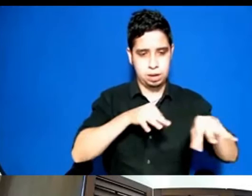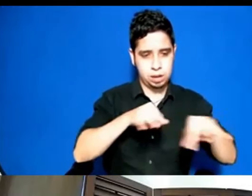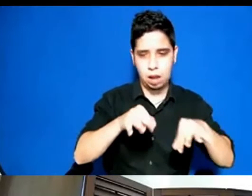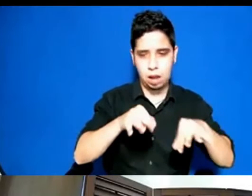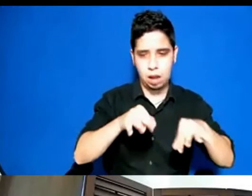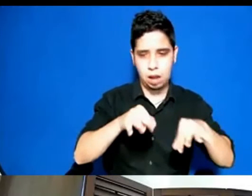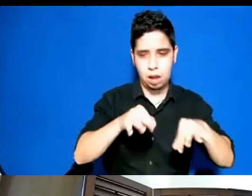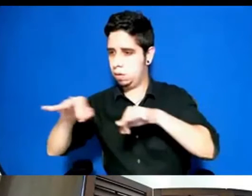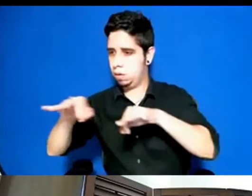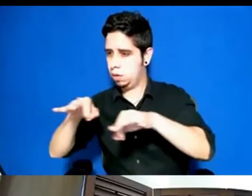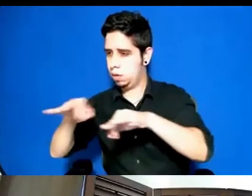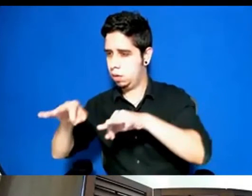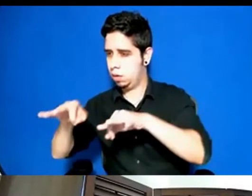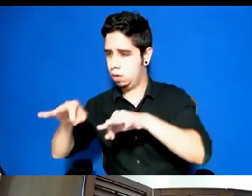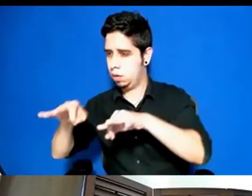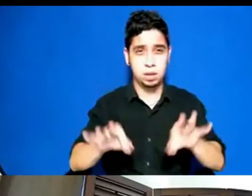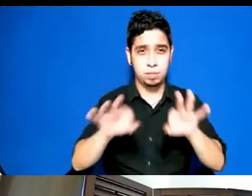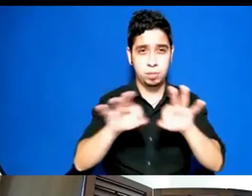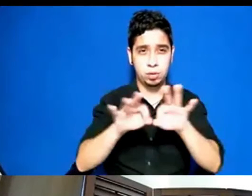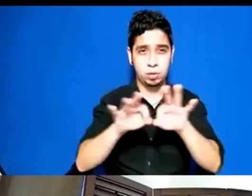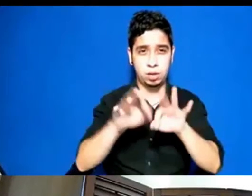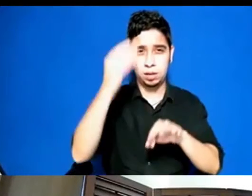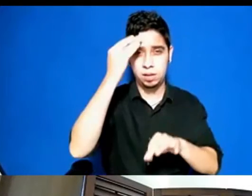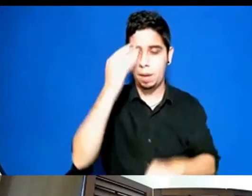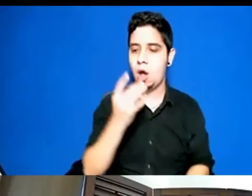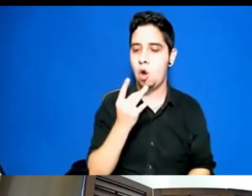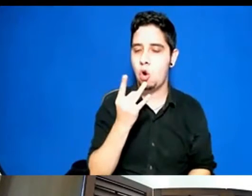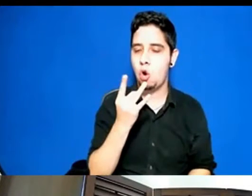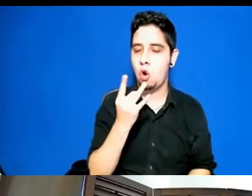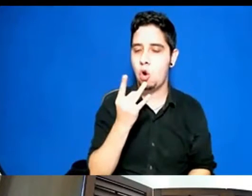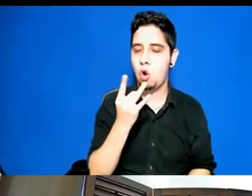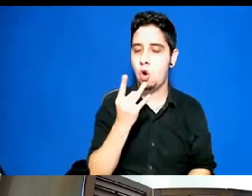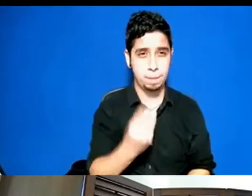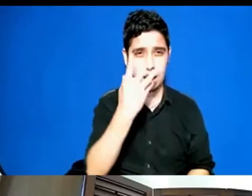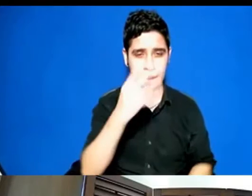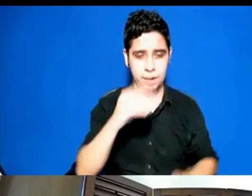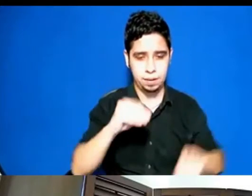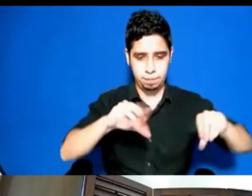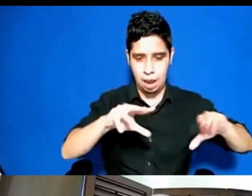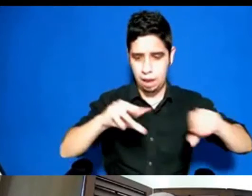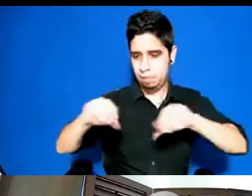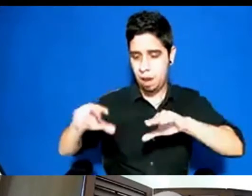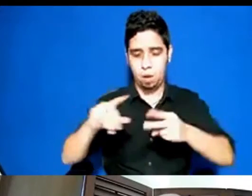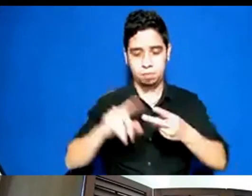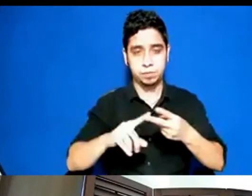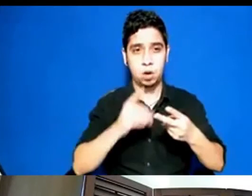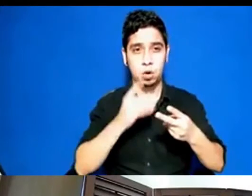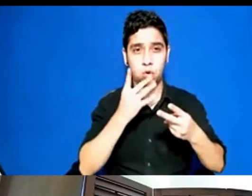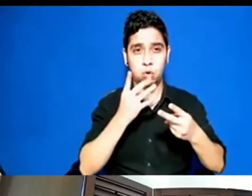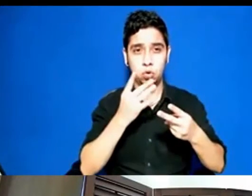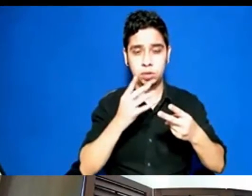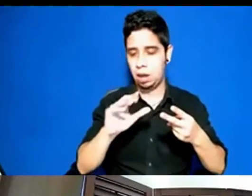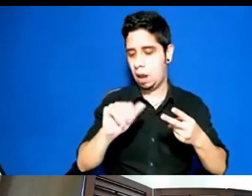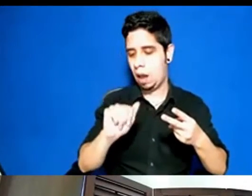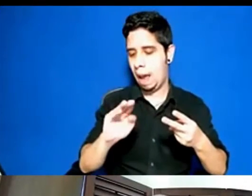que cambien las luces y los focos esos blancos a luces ámbar o rojo. Porque esas luces rojas